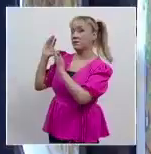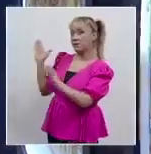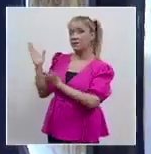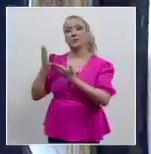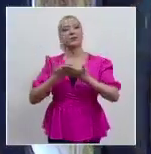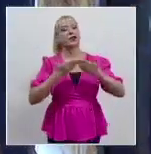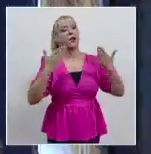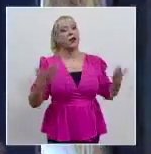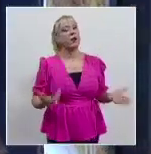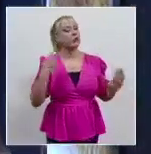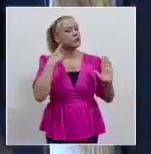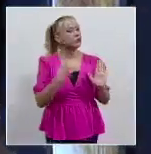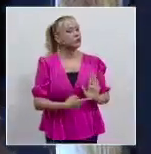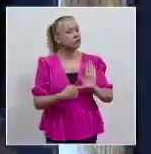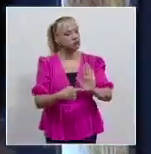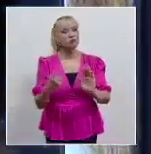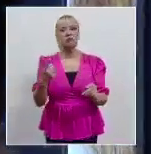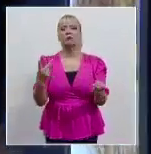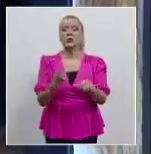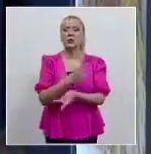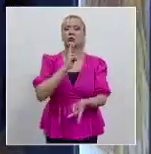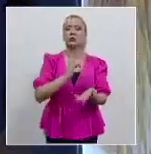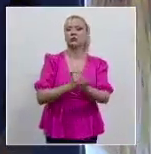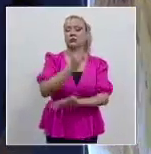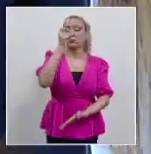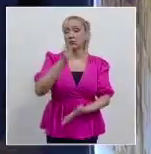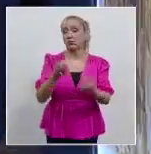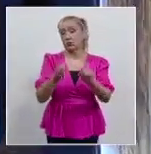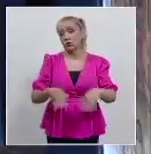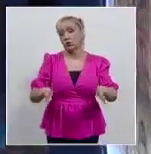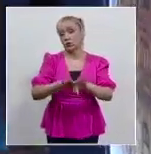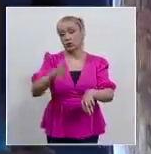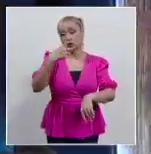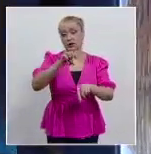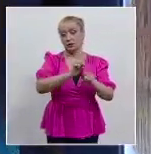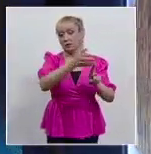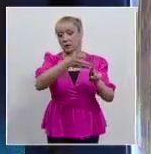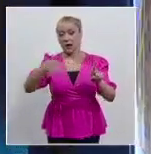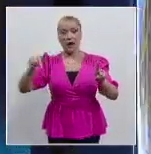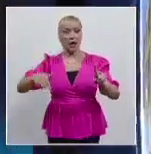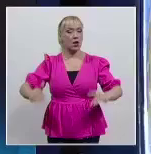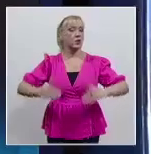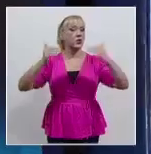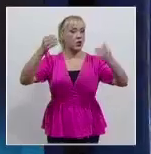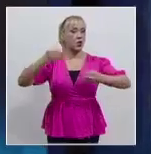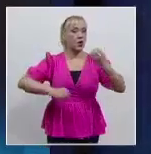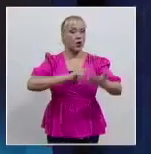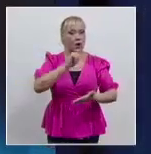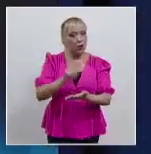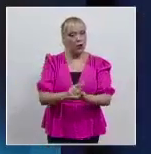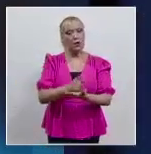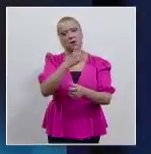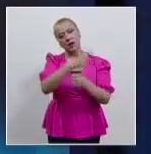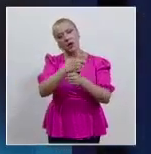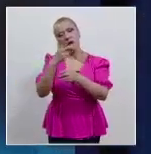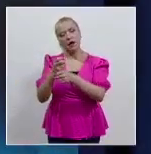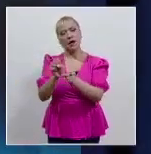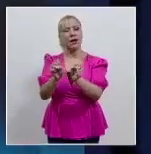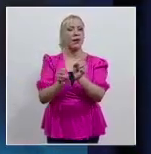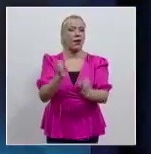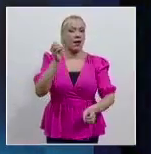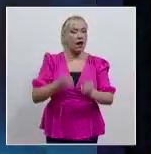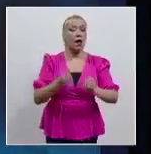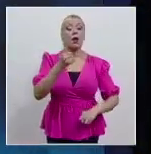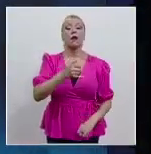le daremos cuenta de las resoluciones más relevantes de la semana dictadas por la Suprema Corte en Pleno y Salas, así como sentencias destacadas